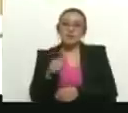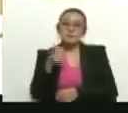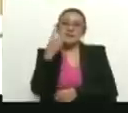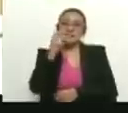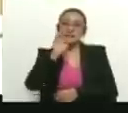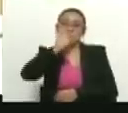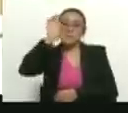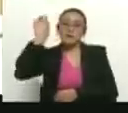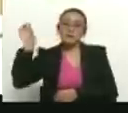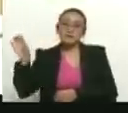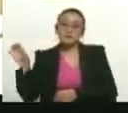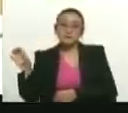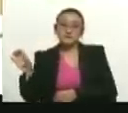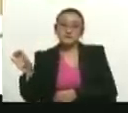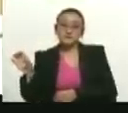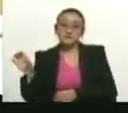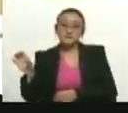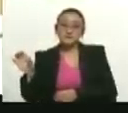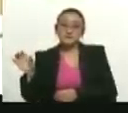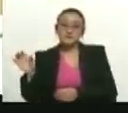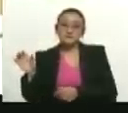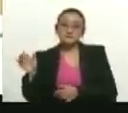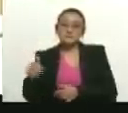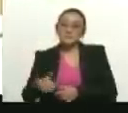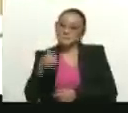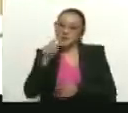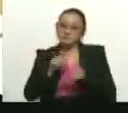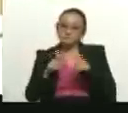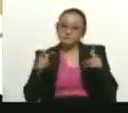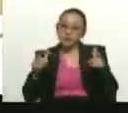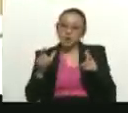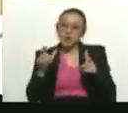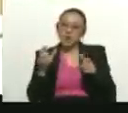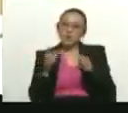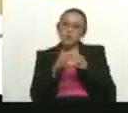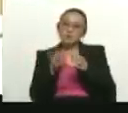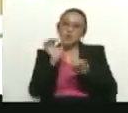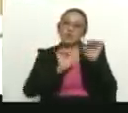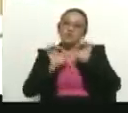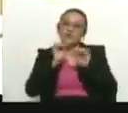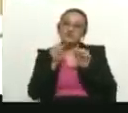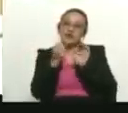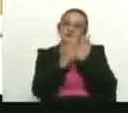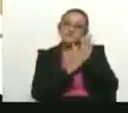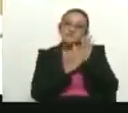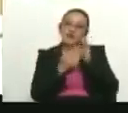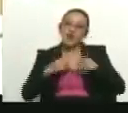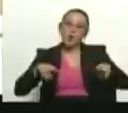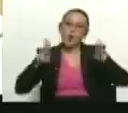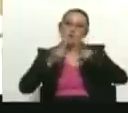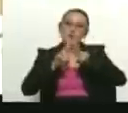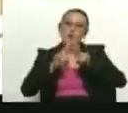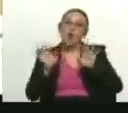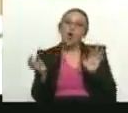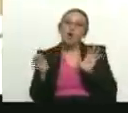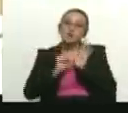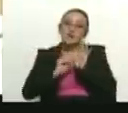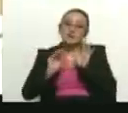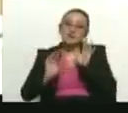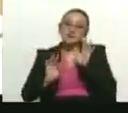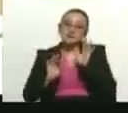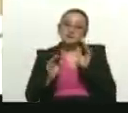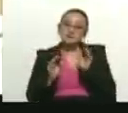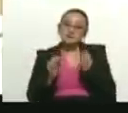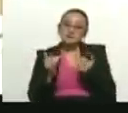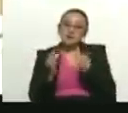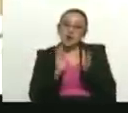30 países. Acrecentar el grupo en defensa de la Carta de la ONU e ir a una refundación, una